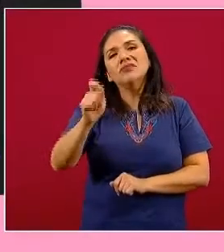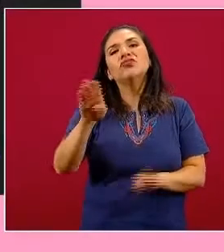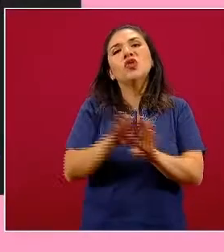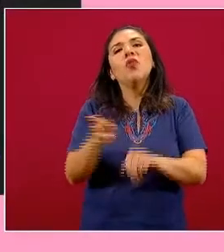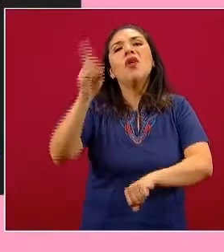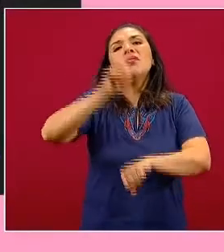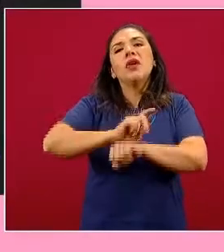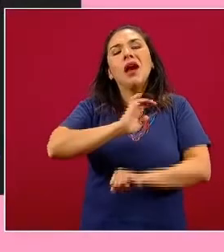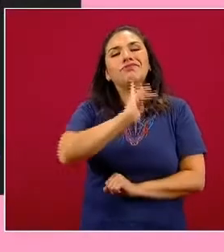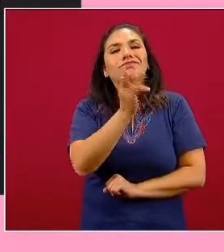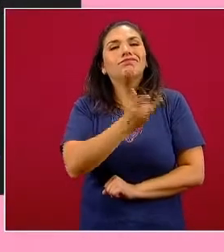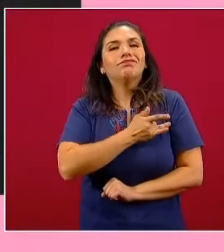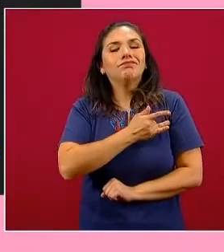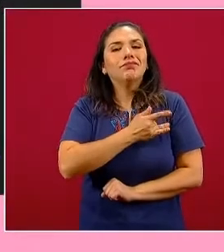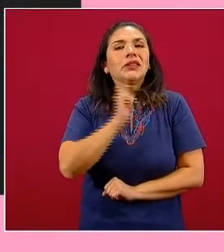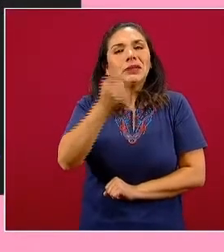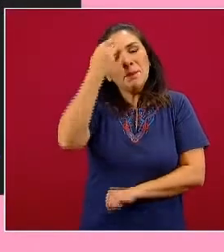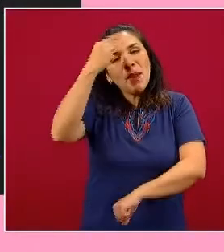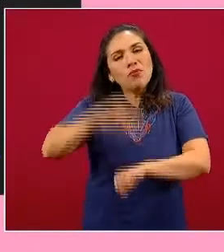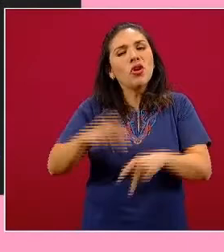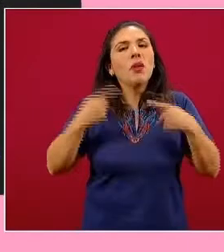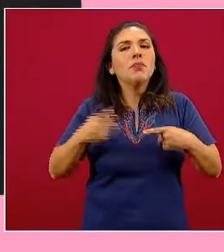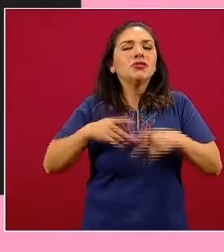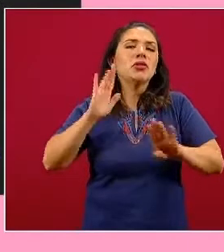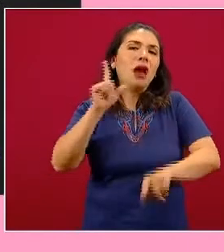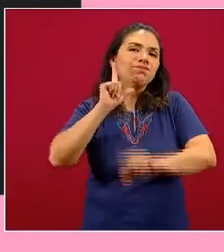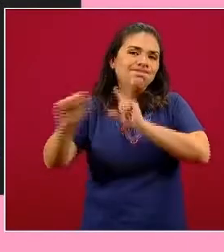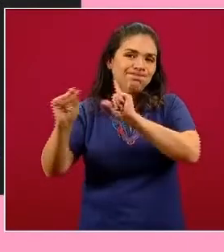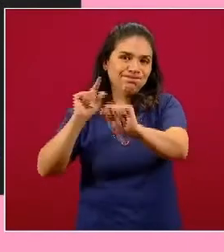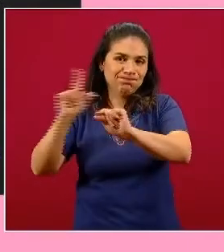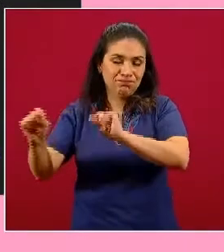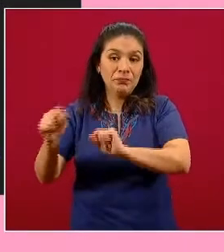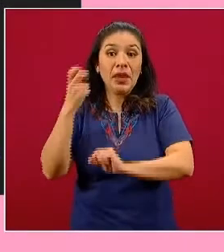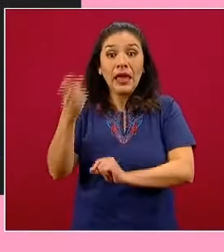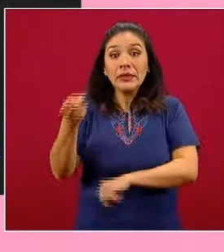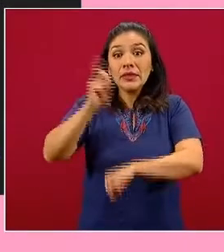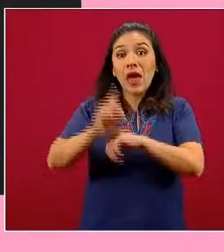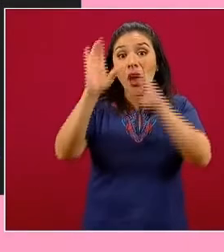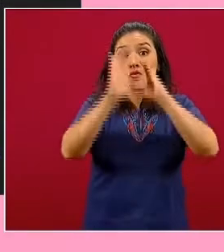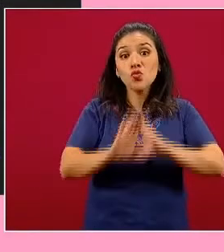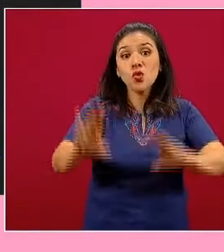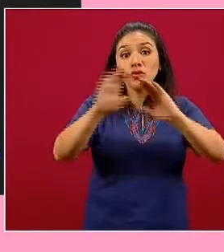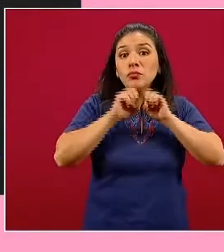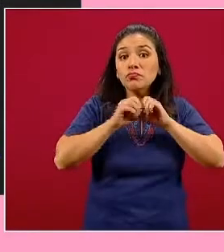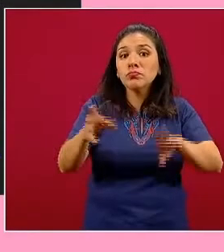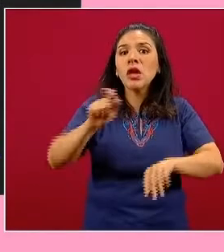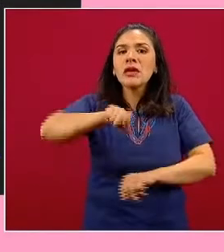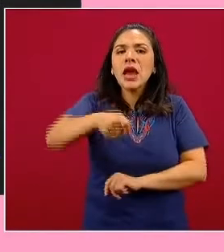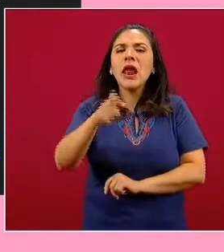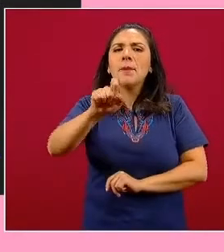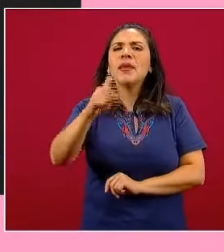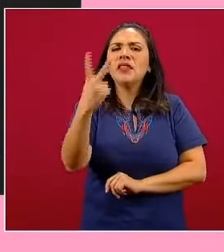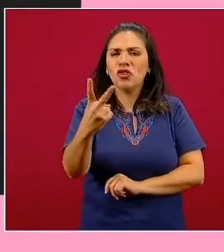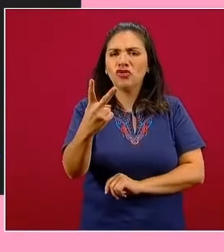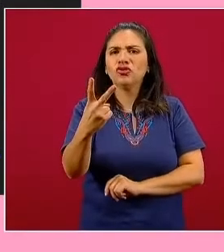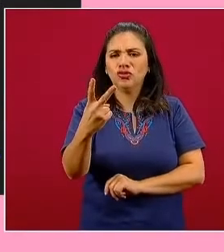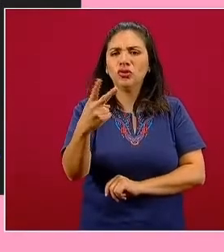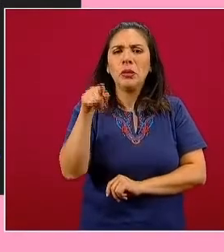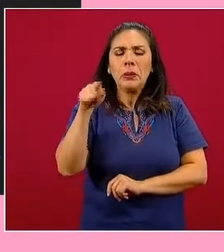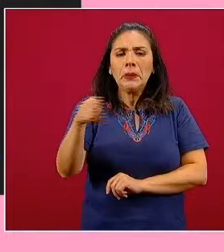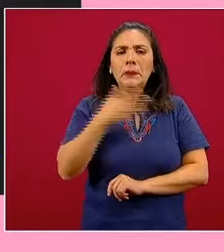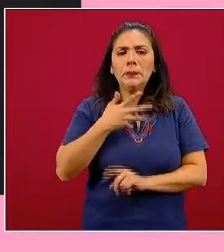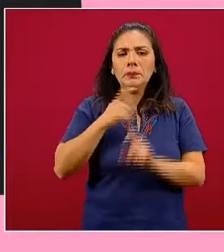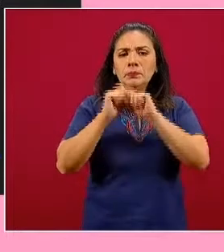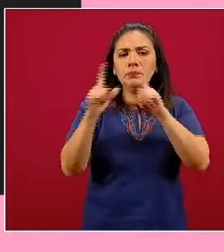la memoria de quienes nos han dejado. Este concierto se transmitirá en el Canal 22 y en Contigo en la